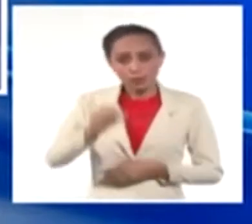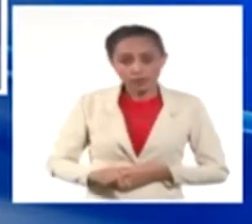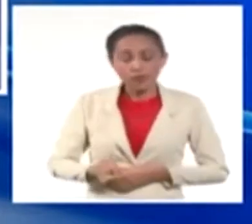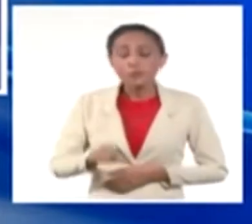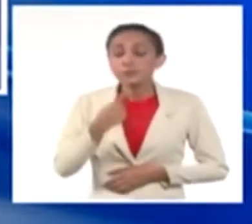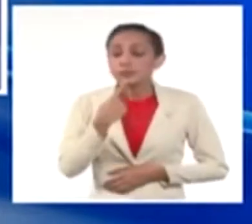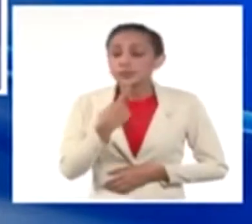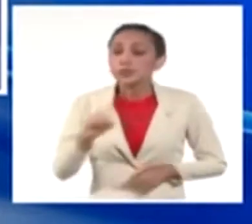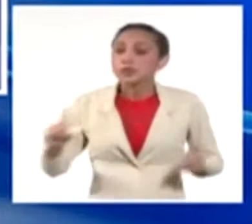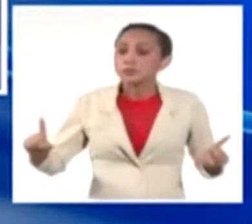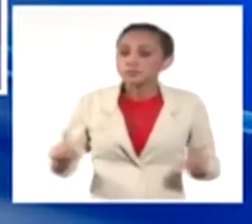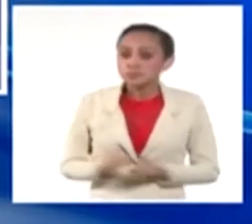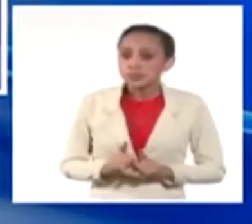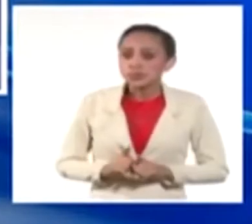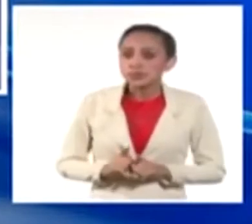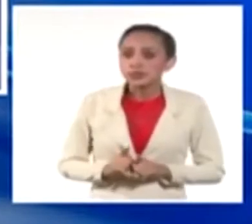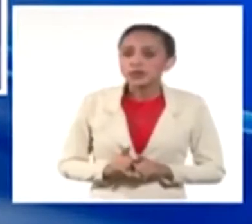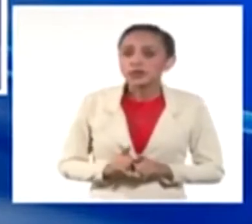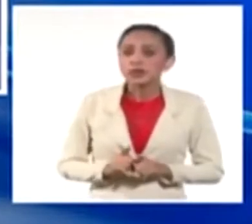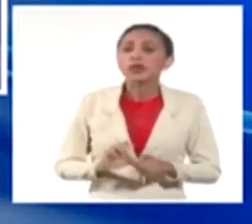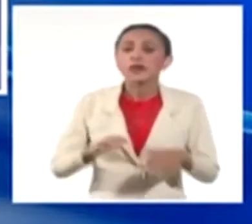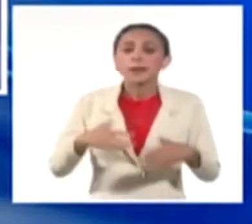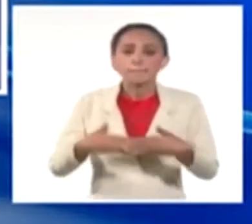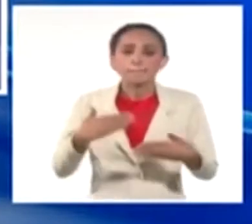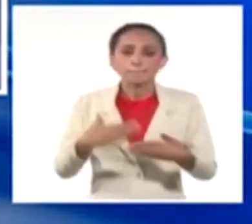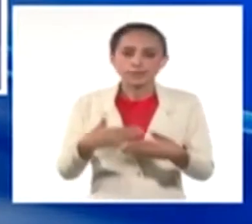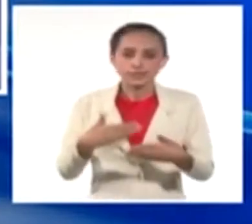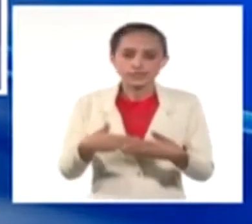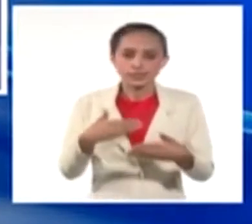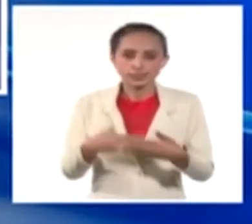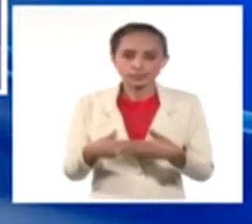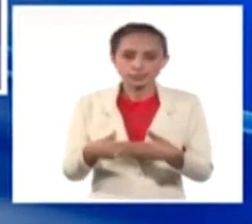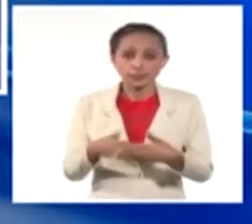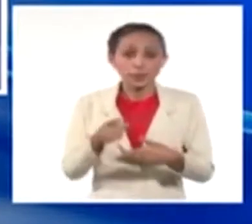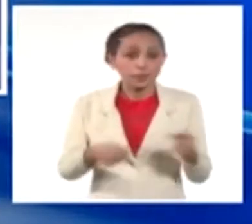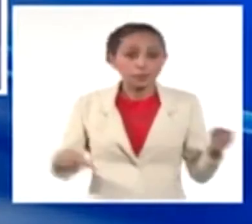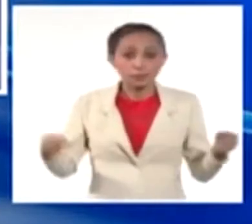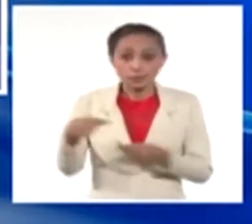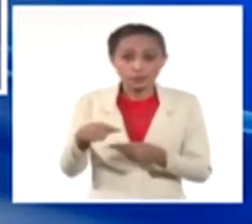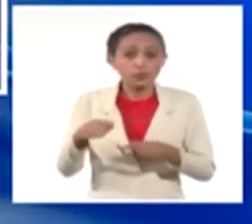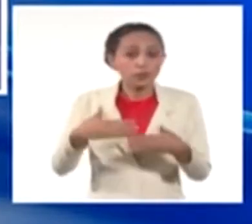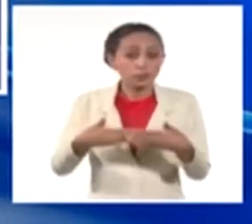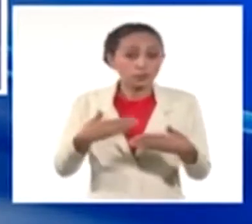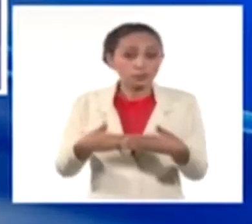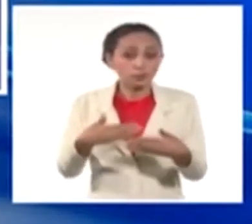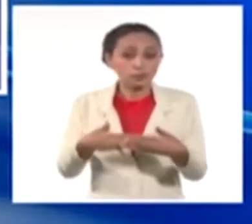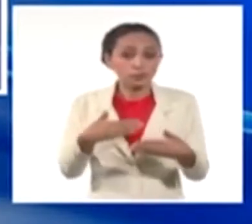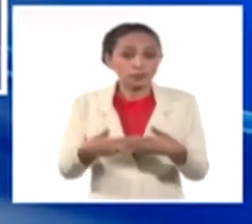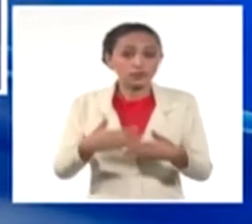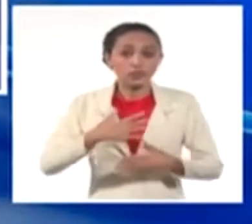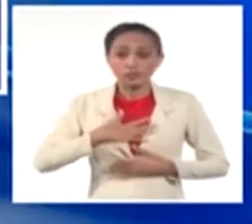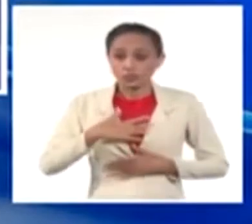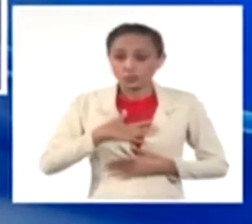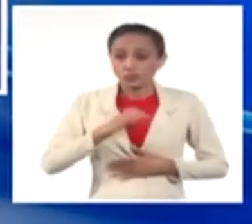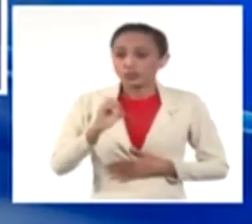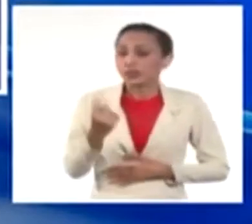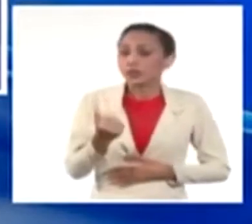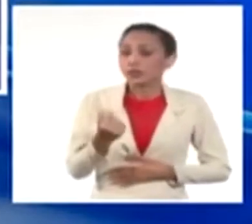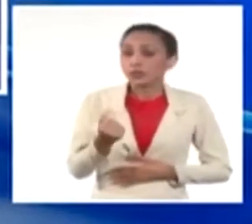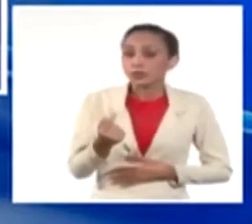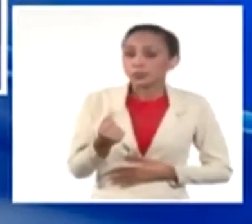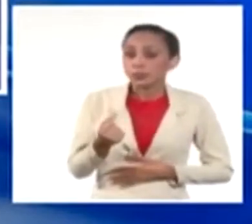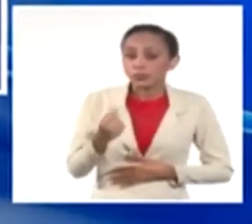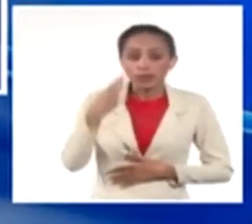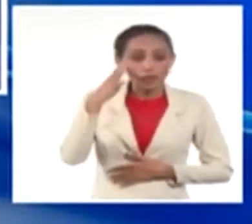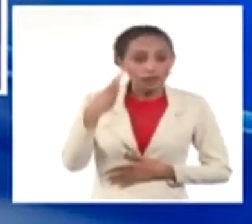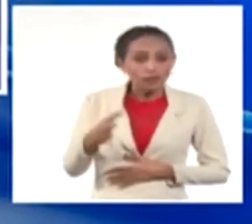las transferencias al sector empresarial, que como actor principal de nuestra economía seguirá acudiendo a